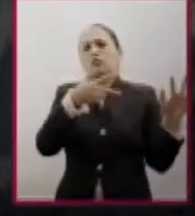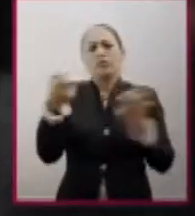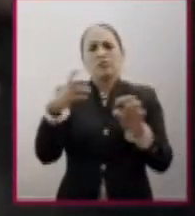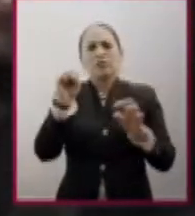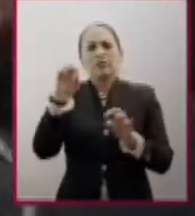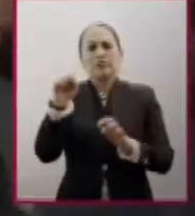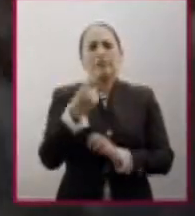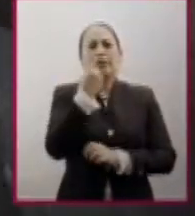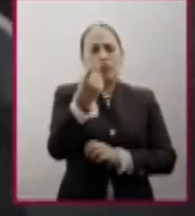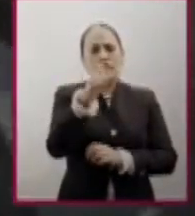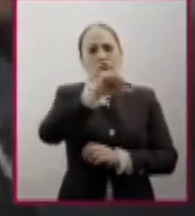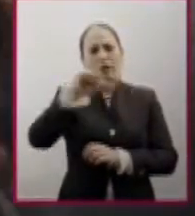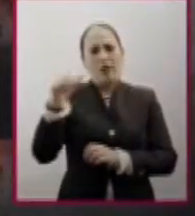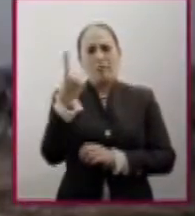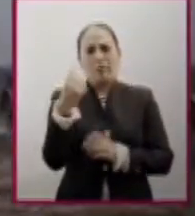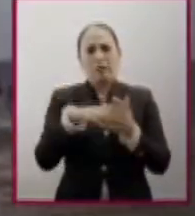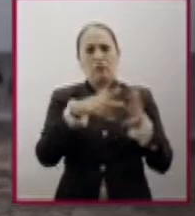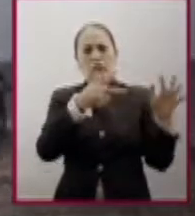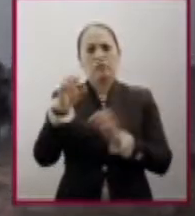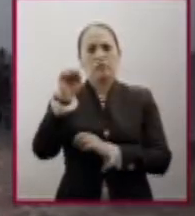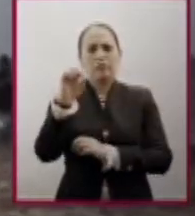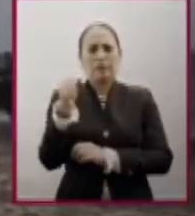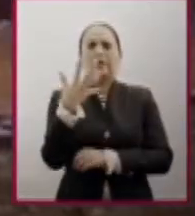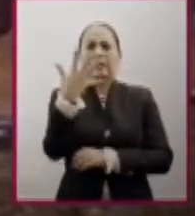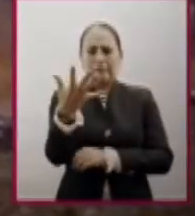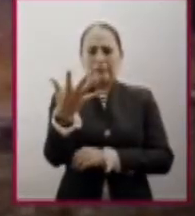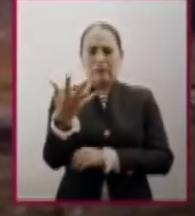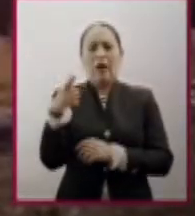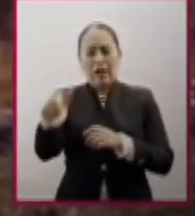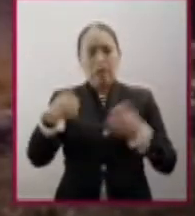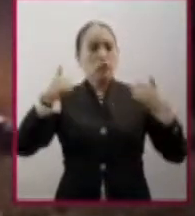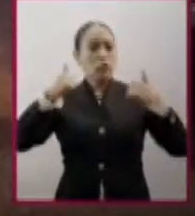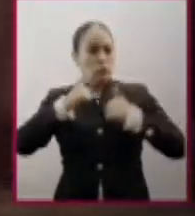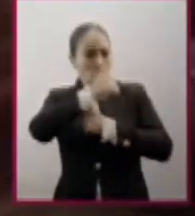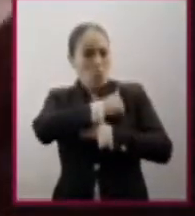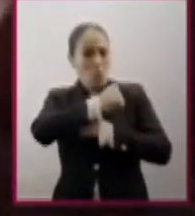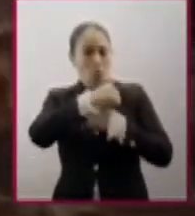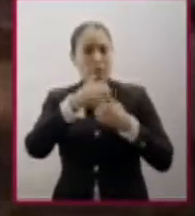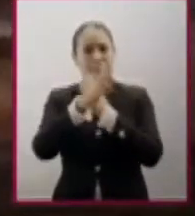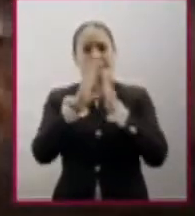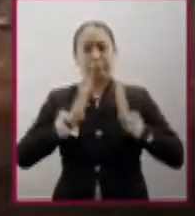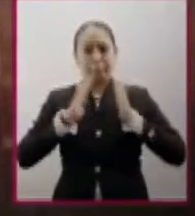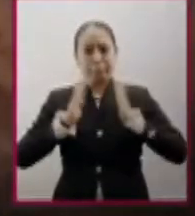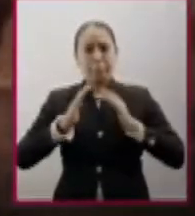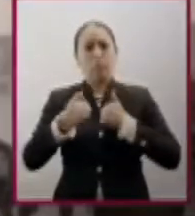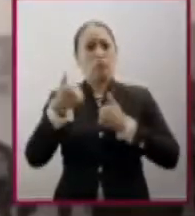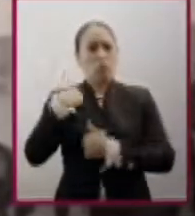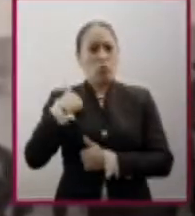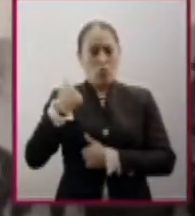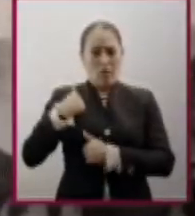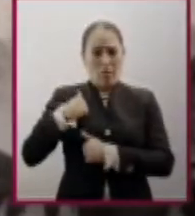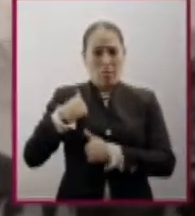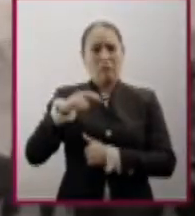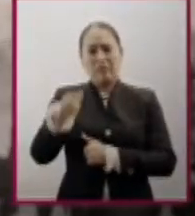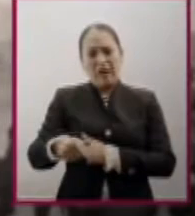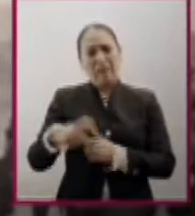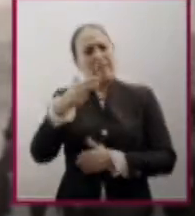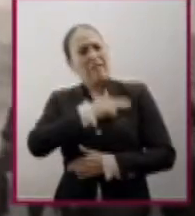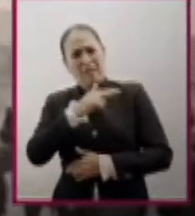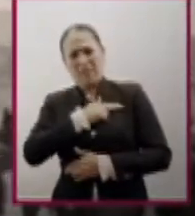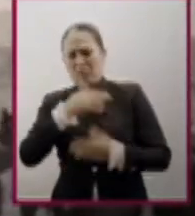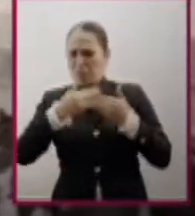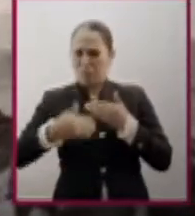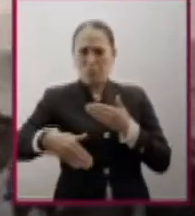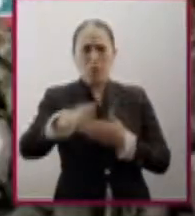a 1865 y dejó a varios de los soldados que combatieron heridos de por vida, entre ellos a John S.